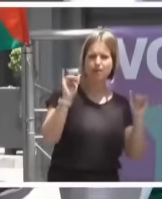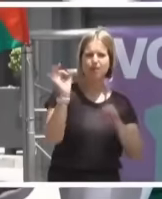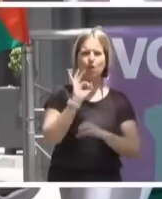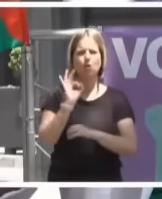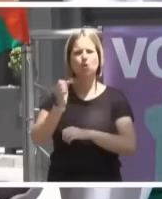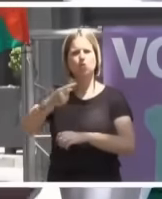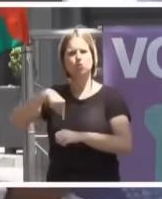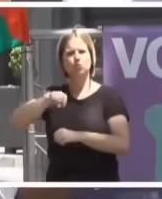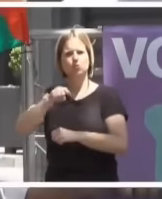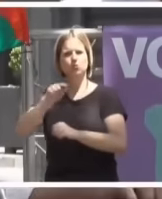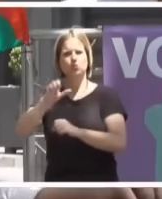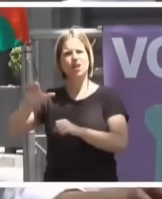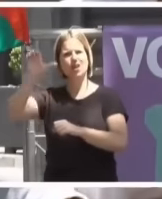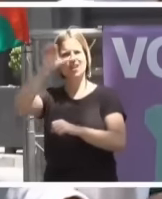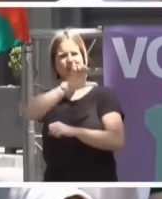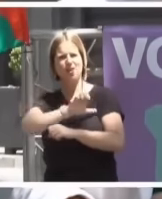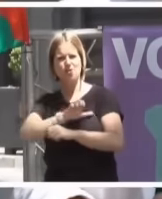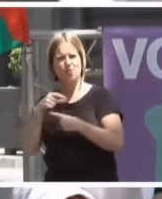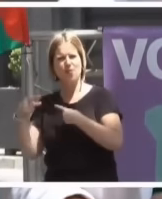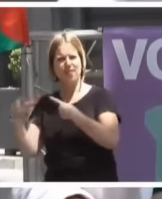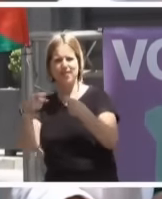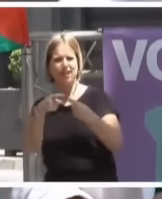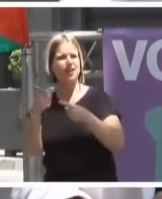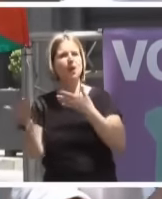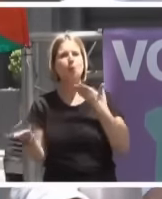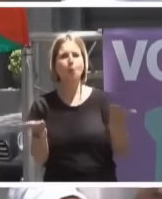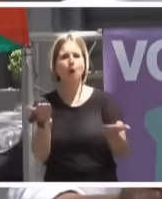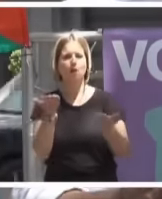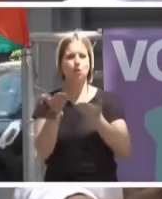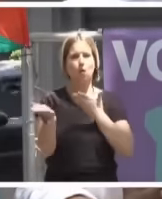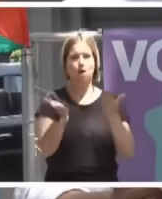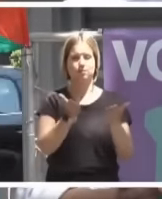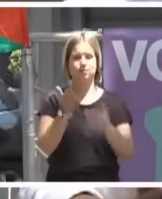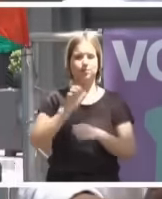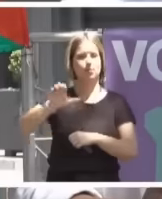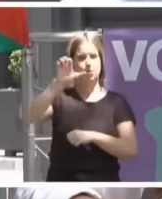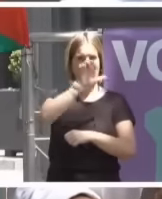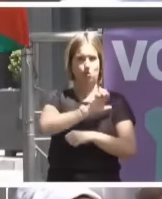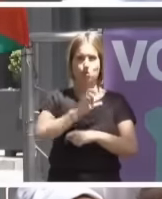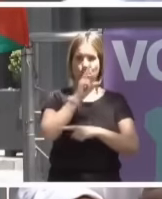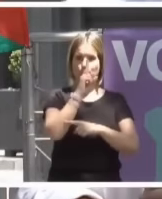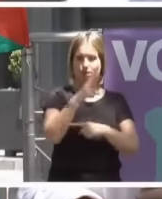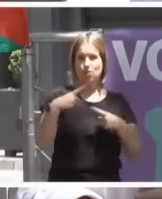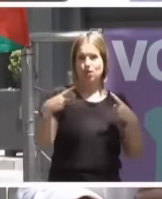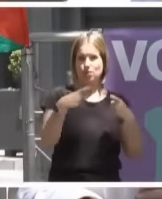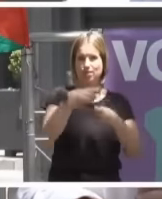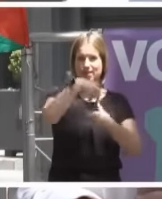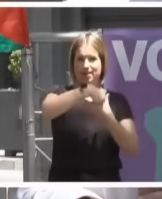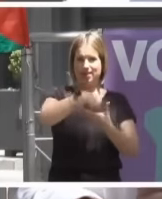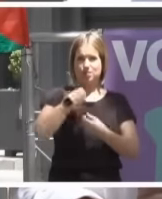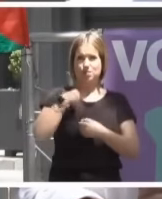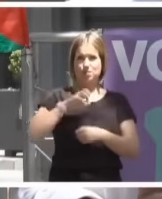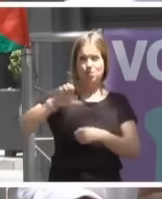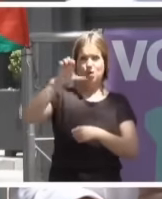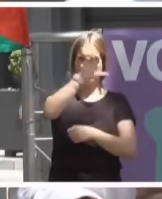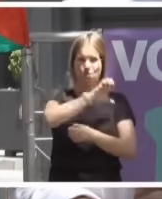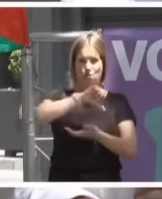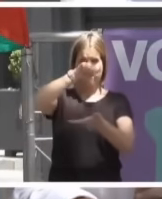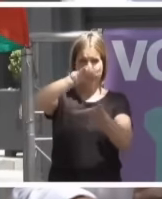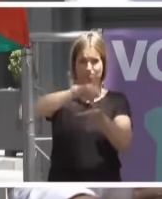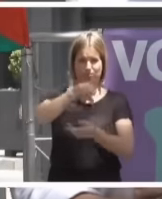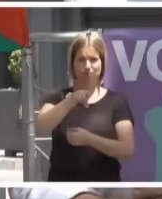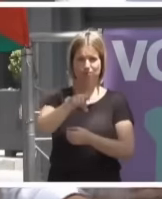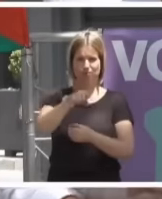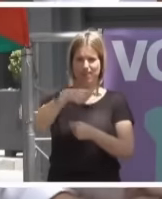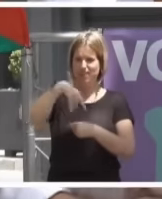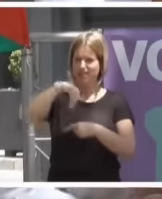a profundizar una Europa de la guerra. Una Europa que en 2 años de guerra en el corazón de Europa ha sido incapaz de